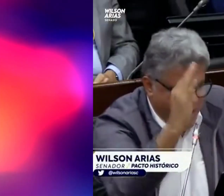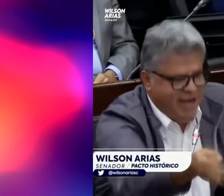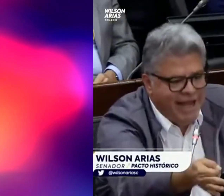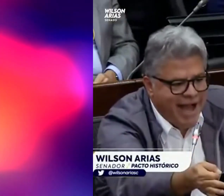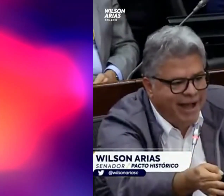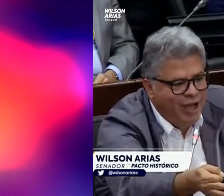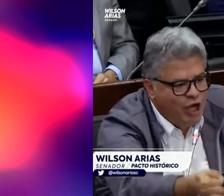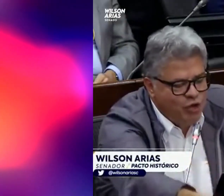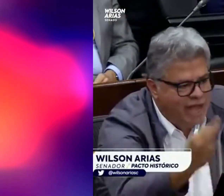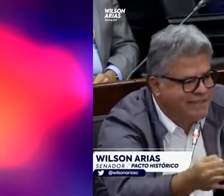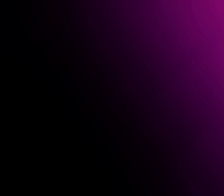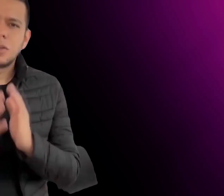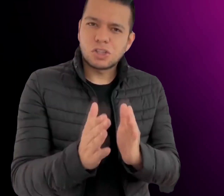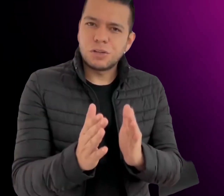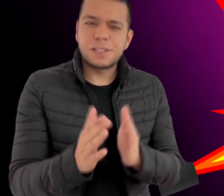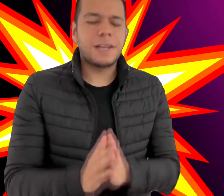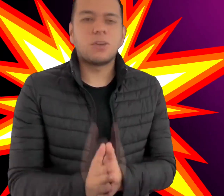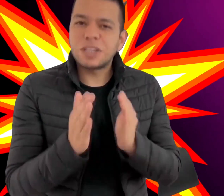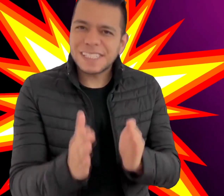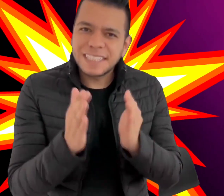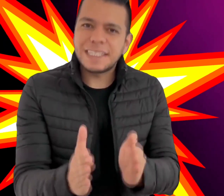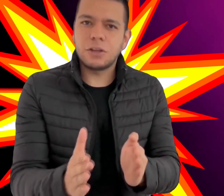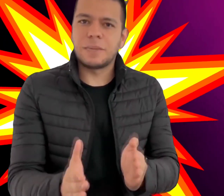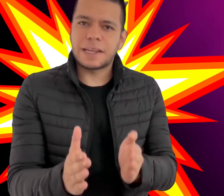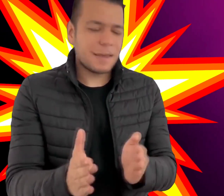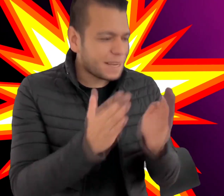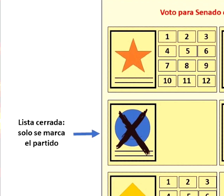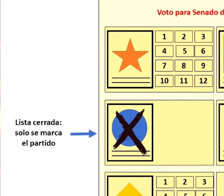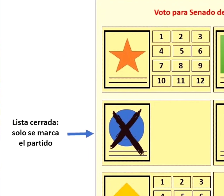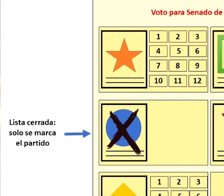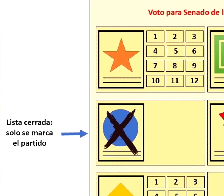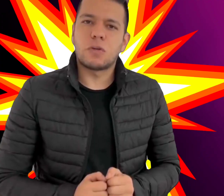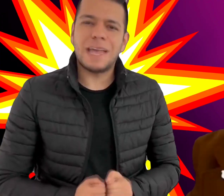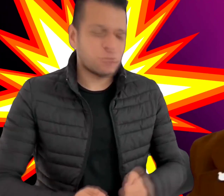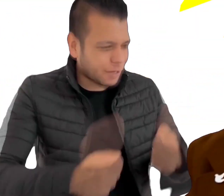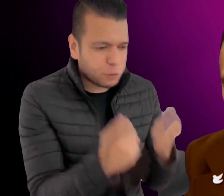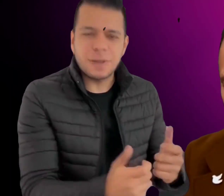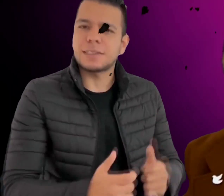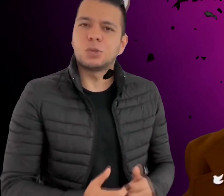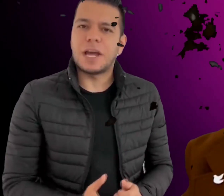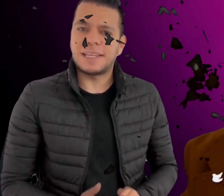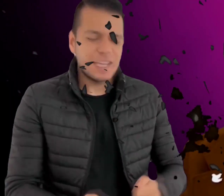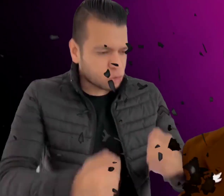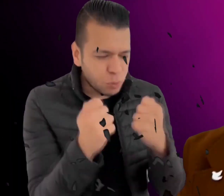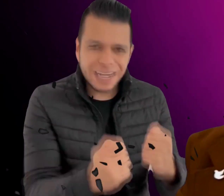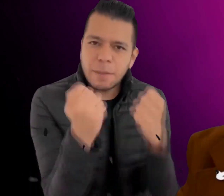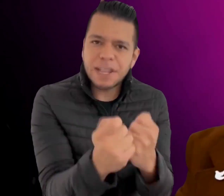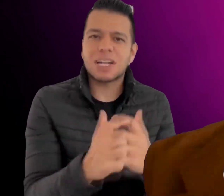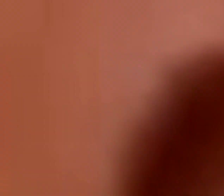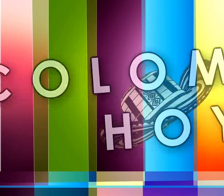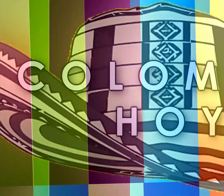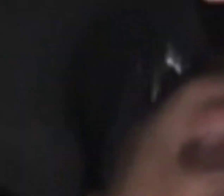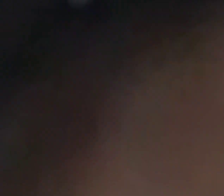de género para las elecciones del Senado. Varios senadores explotaron. J.P. Hernández atacó la lista cerrada y le tocó al senador Roy Barreras defender